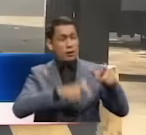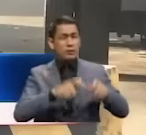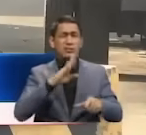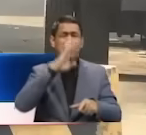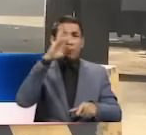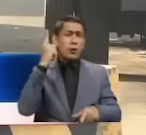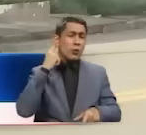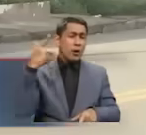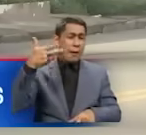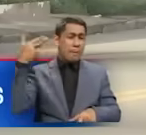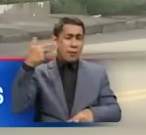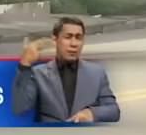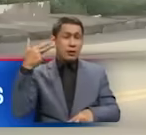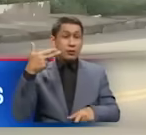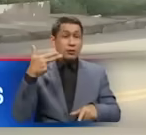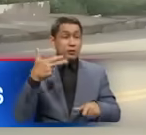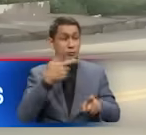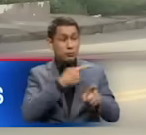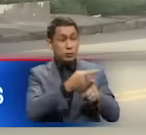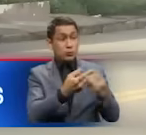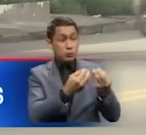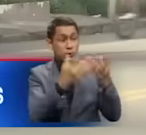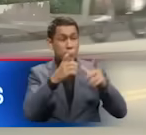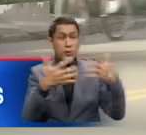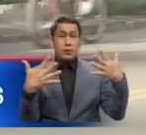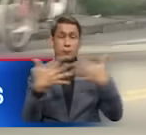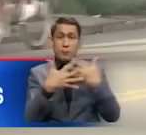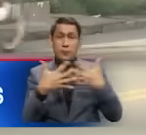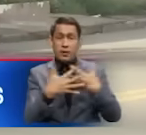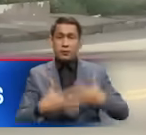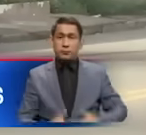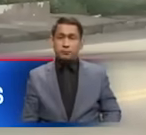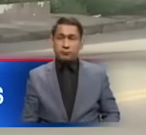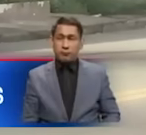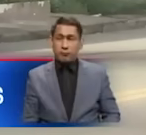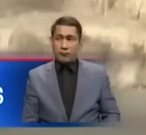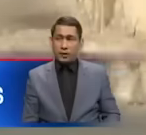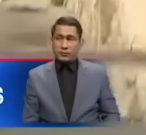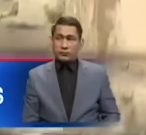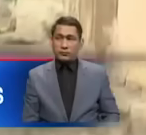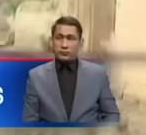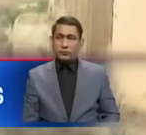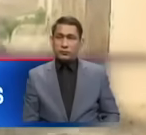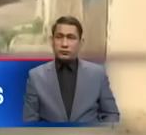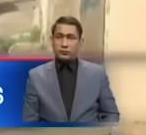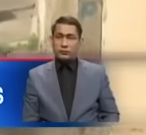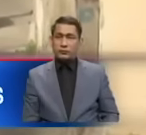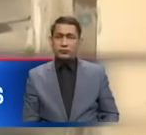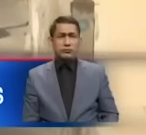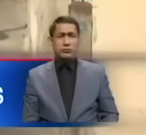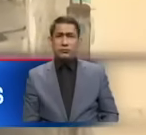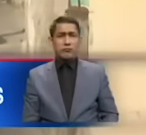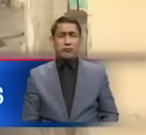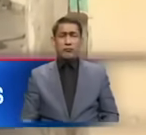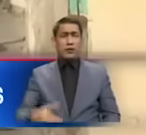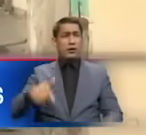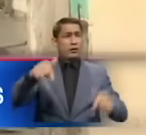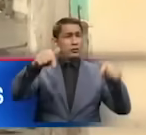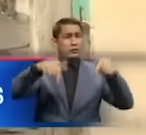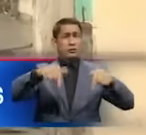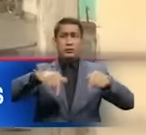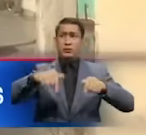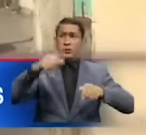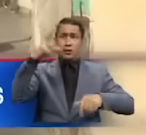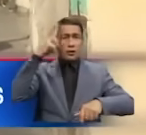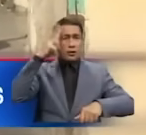frecuentes y esto genera temor entre los vecinos. Aquí ellos no se dan cuenta de nada. Un chico por acá también